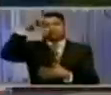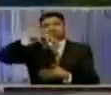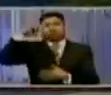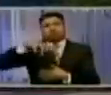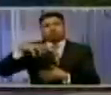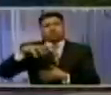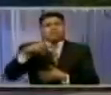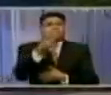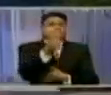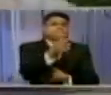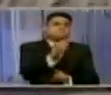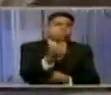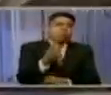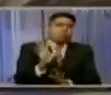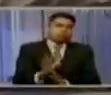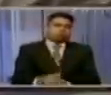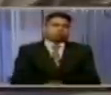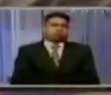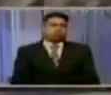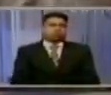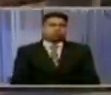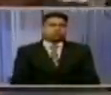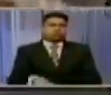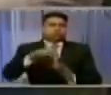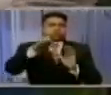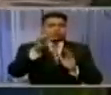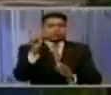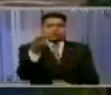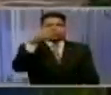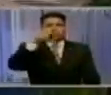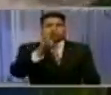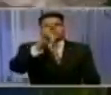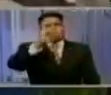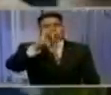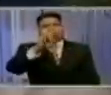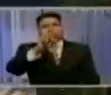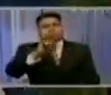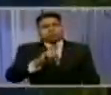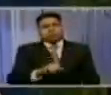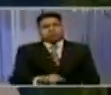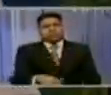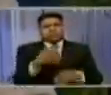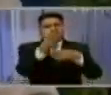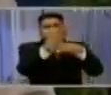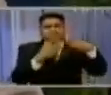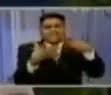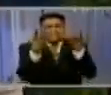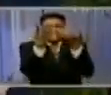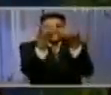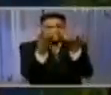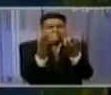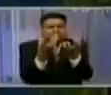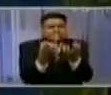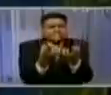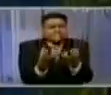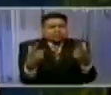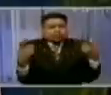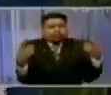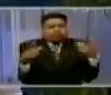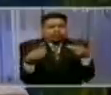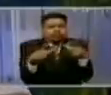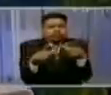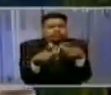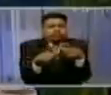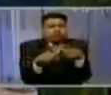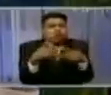y todavía teníamos el Guri más de la mitad convertido en un desierto, yo todos los días estoy pendiente